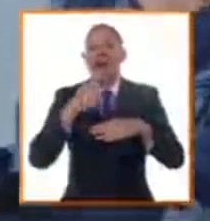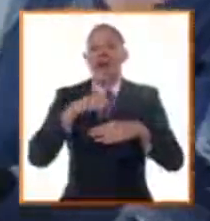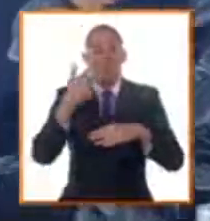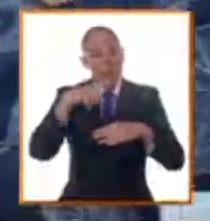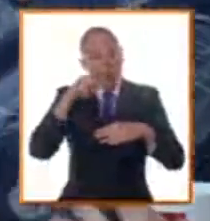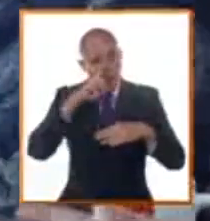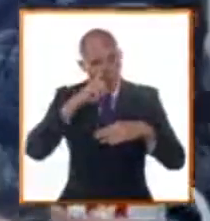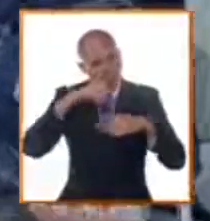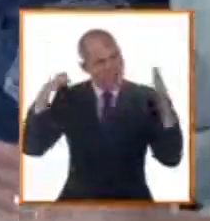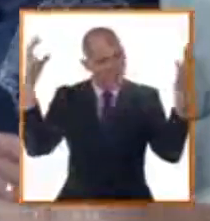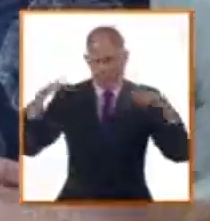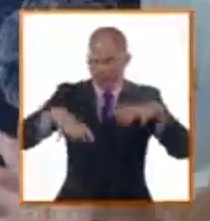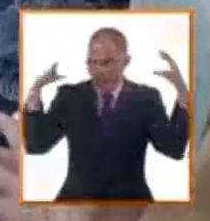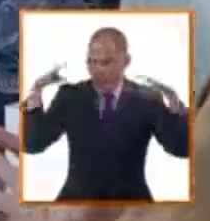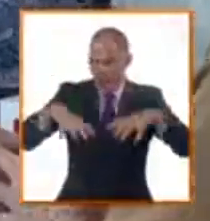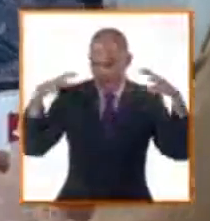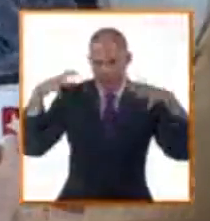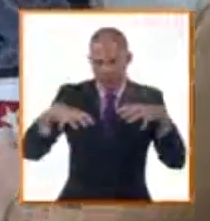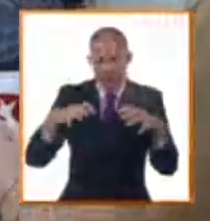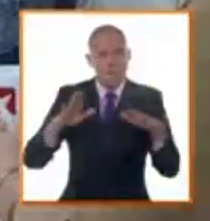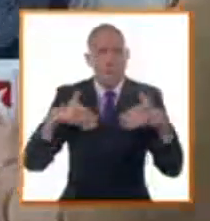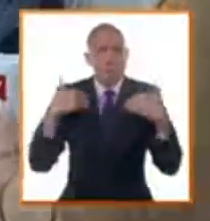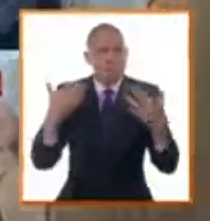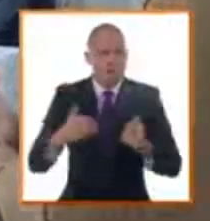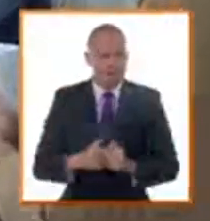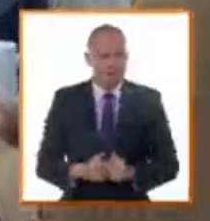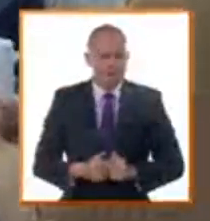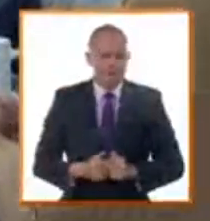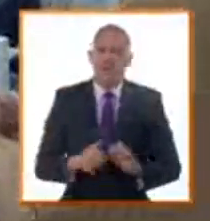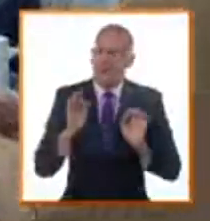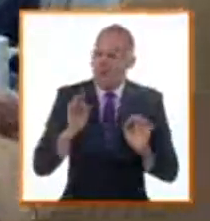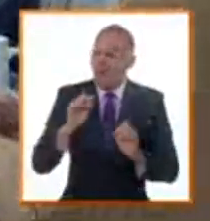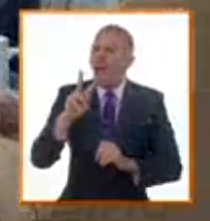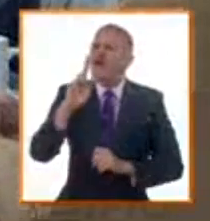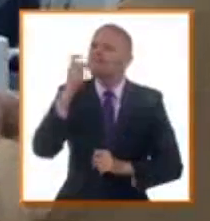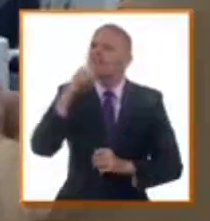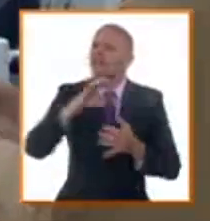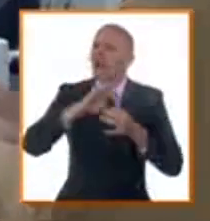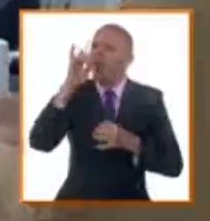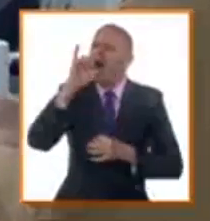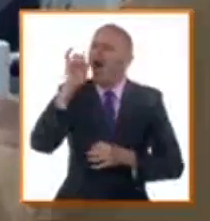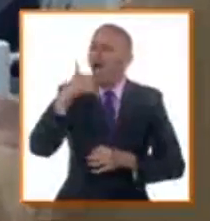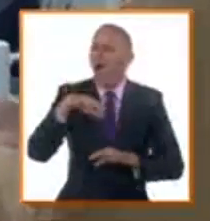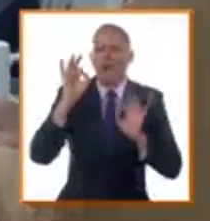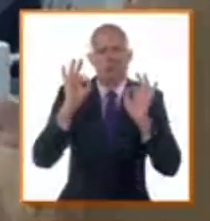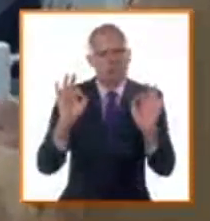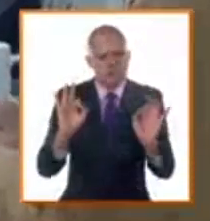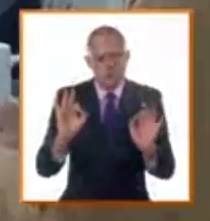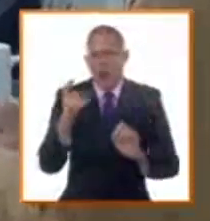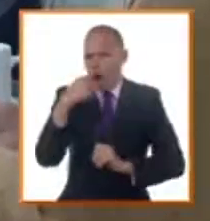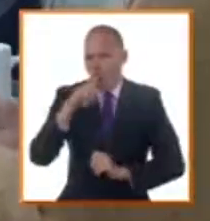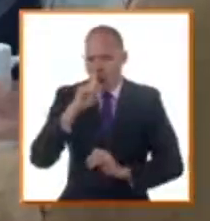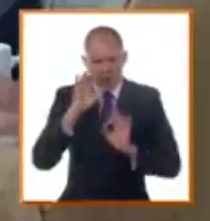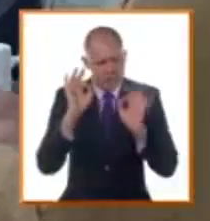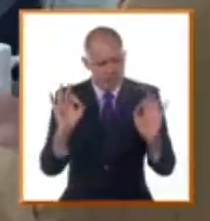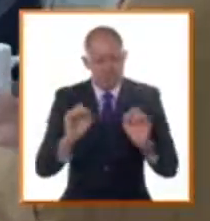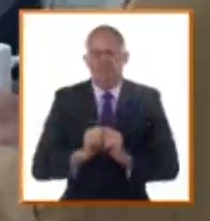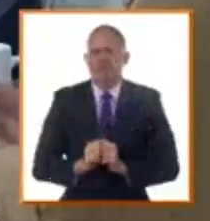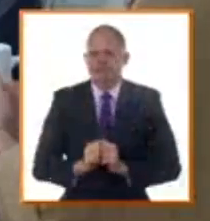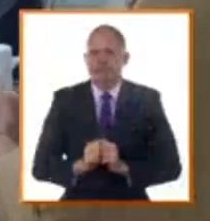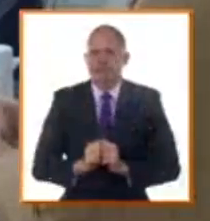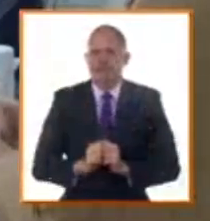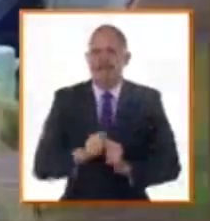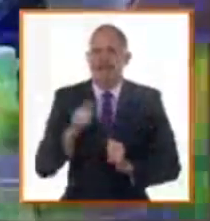decenas del mes de junio, pues muy característico este tipo de sistema meteorológico. La vaguada sobre el sudeste del Golfo de México, sobre todo en los niveles medios, que